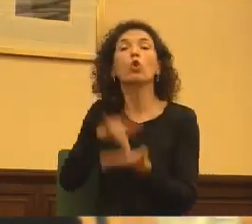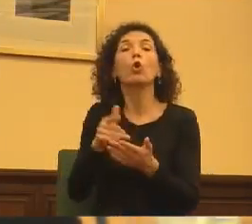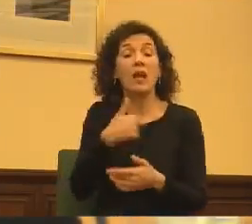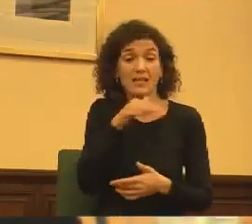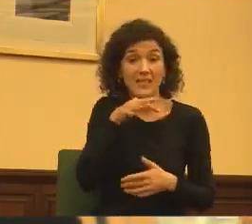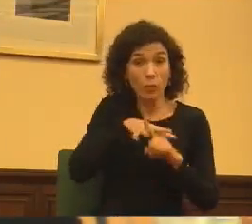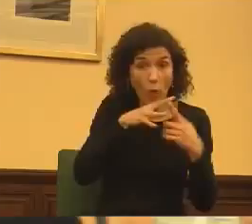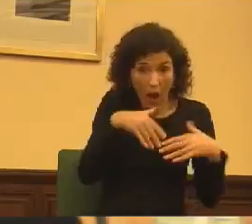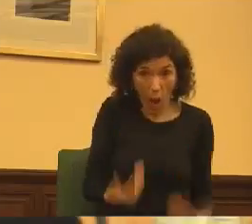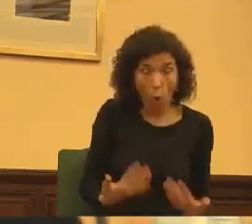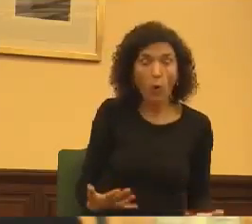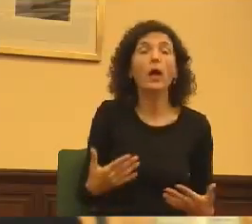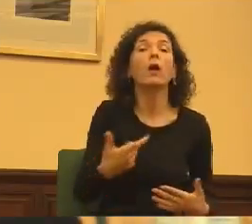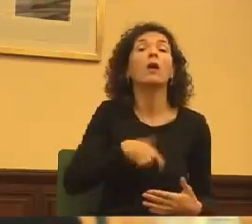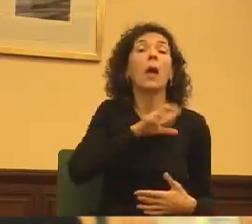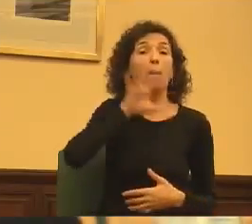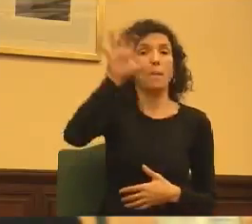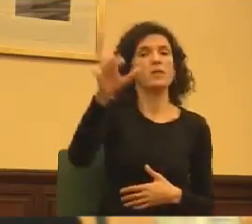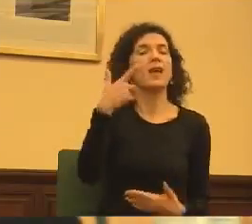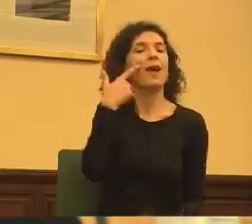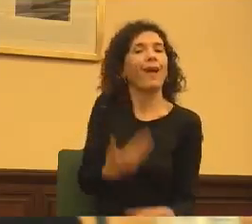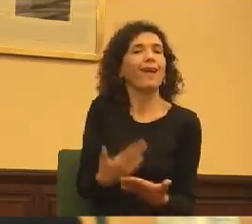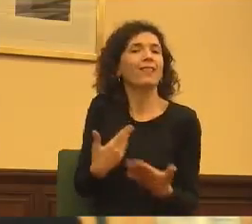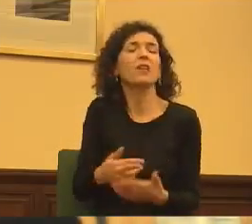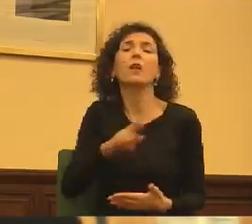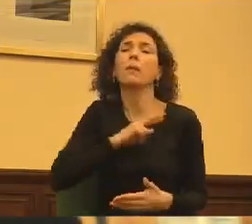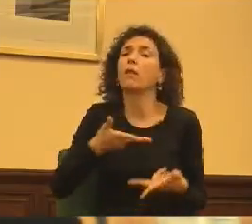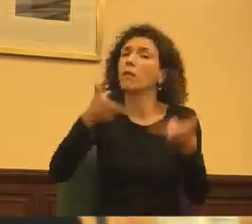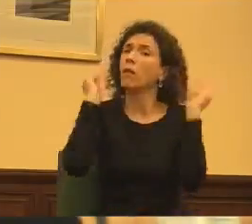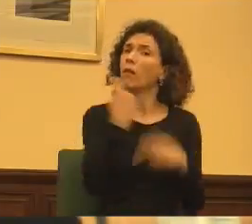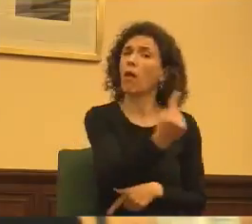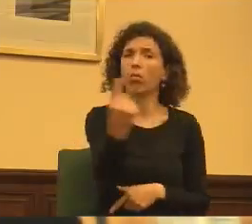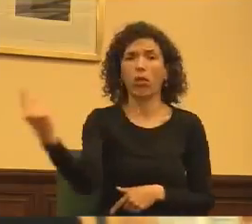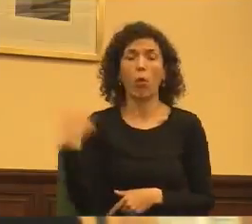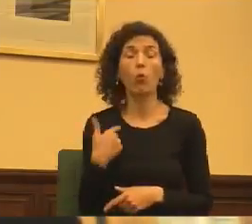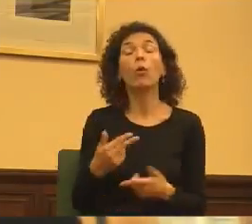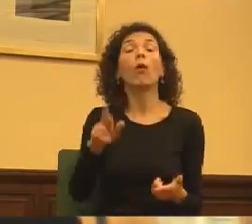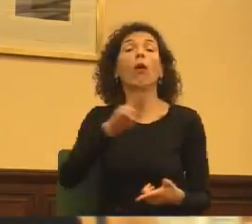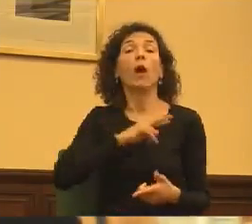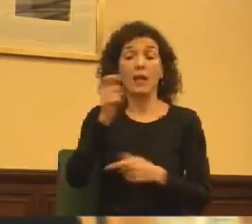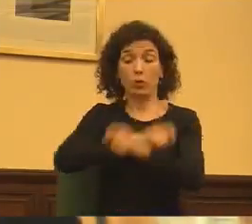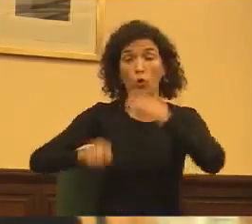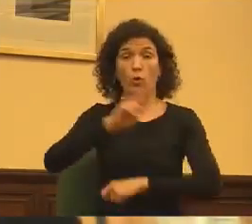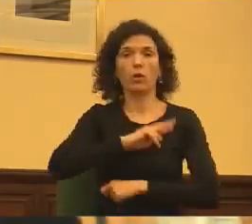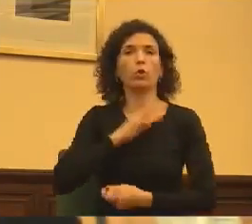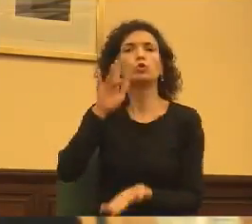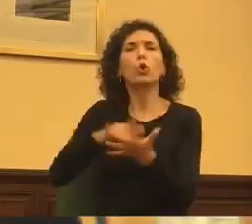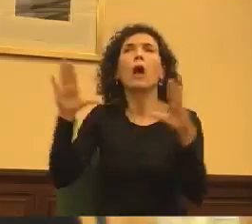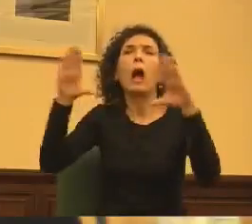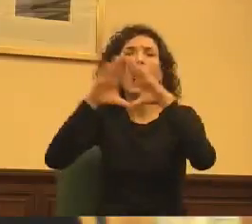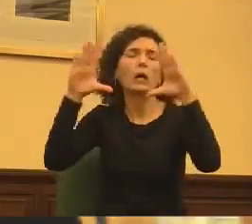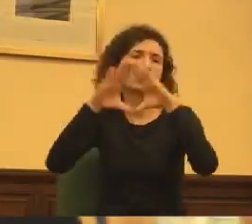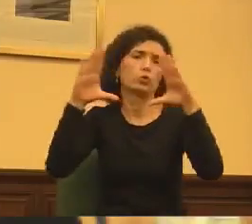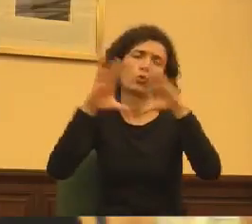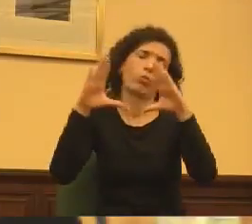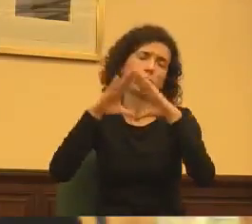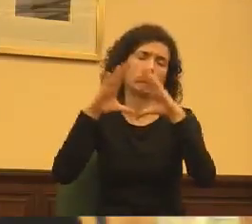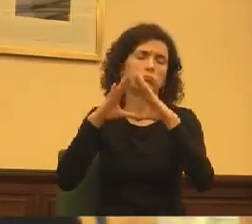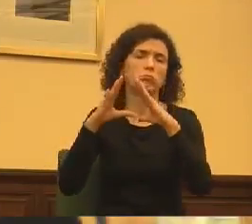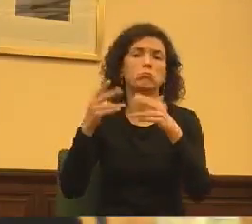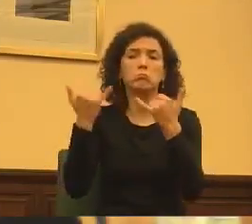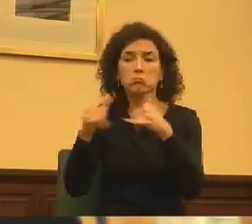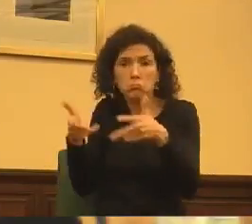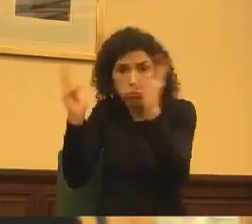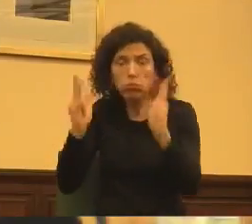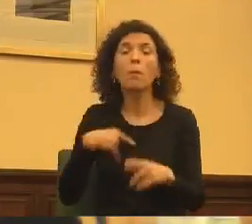caso ante el que estamos. Un Estado que garantiza la libertad religiosa para que una entidad religiosa celebre un acto en un templo religioso y